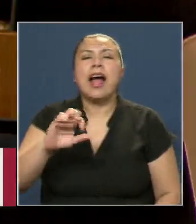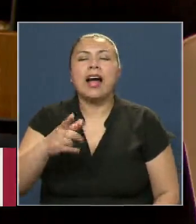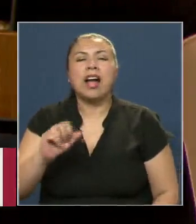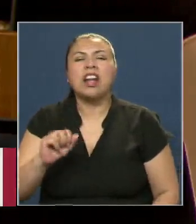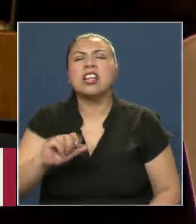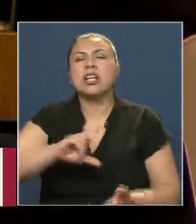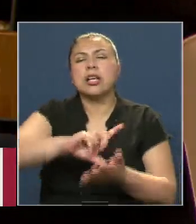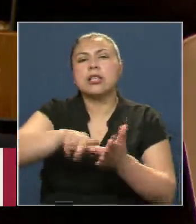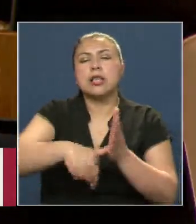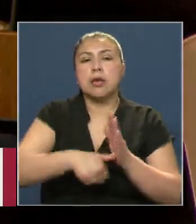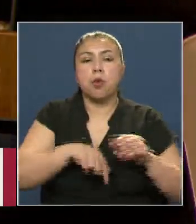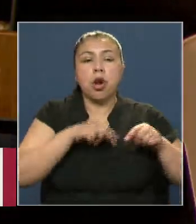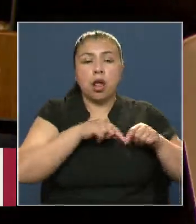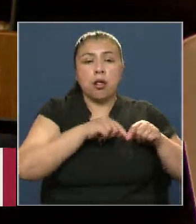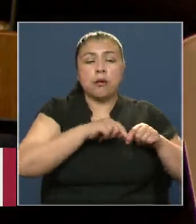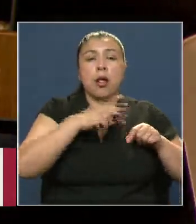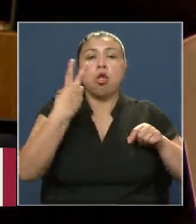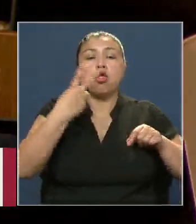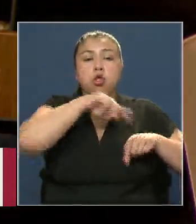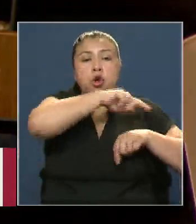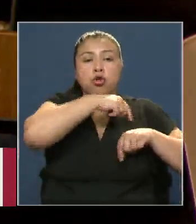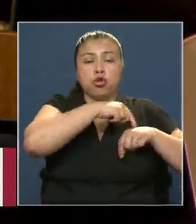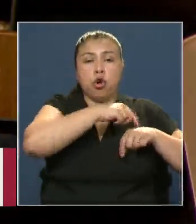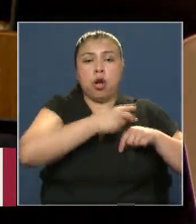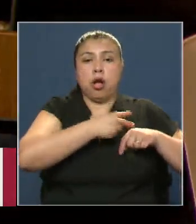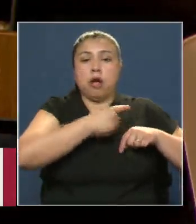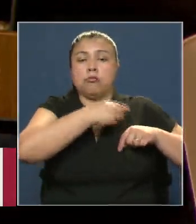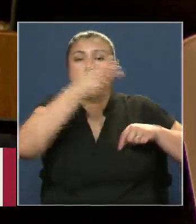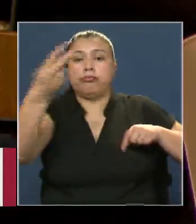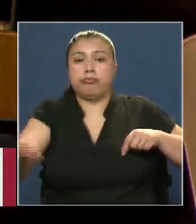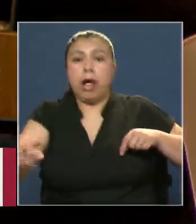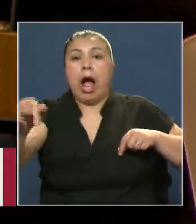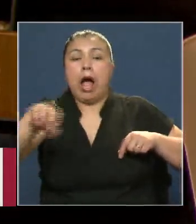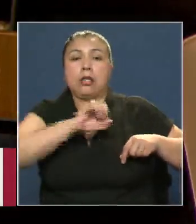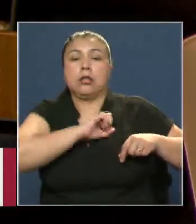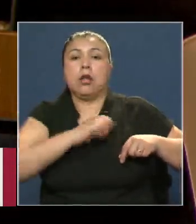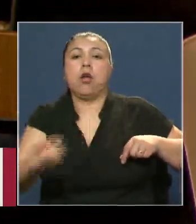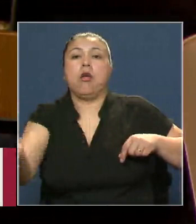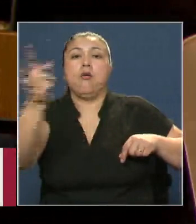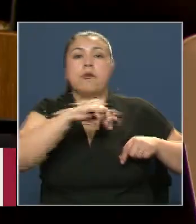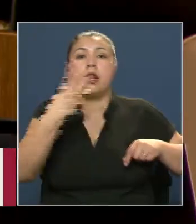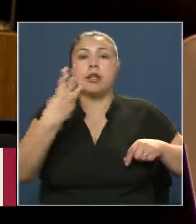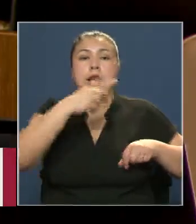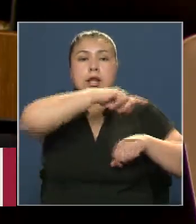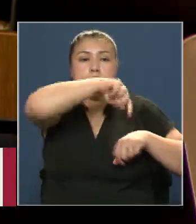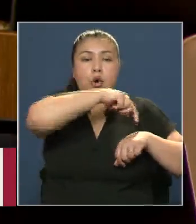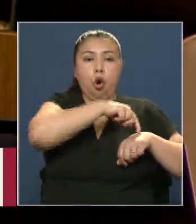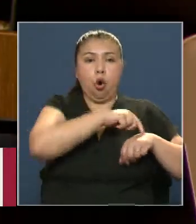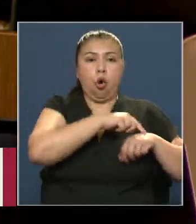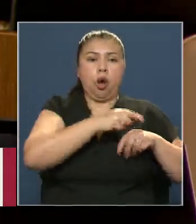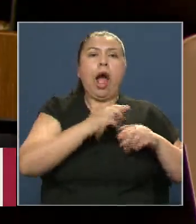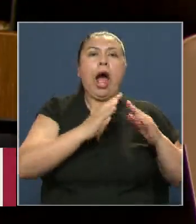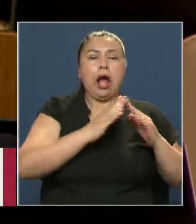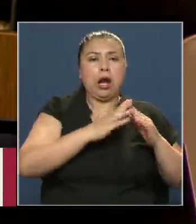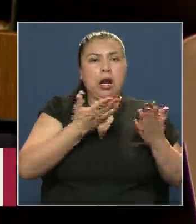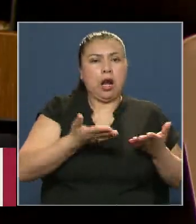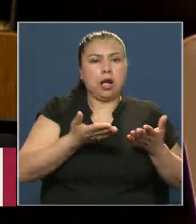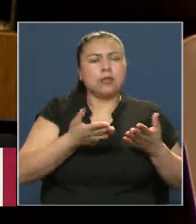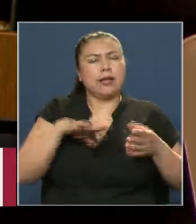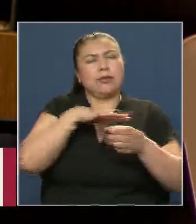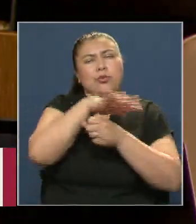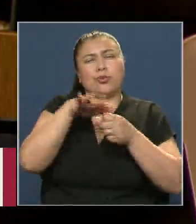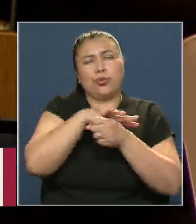2 o 3 horas en ir a Santiago y 2 y 3 horas en volver hacia su casa, hacia su hogar. Es una